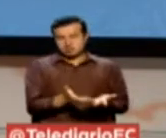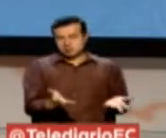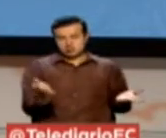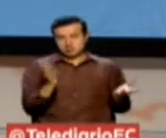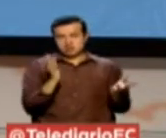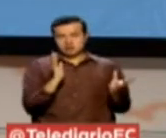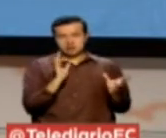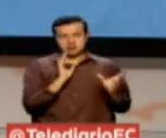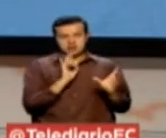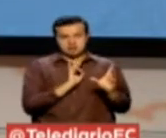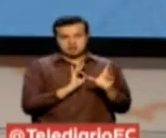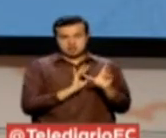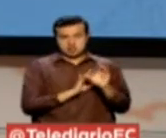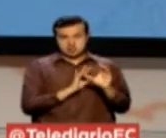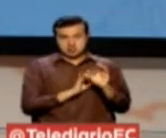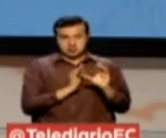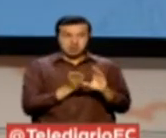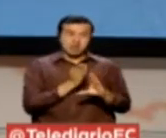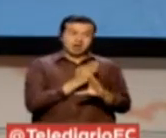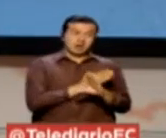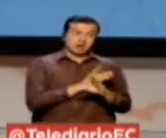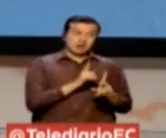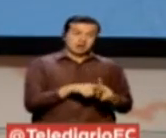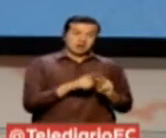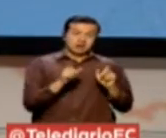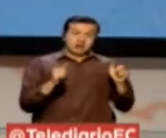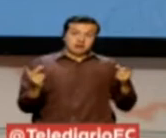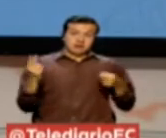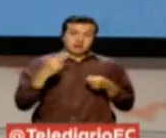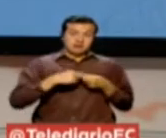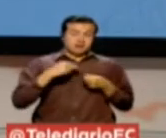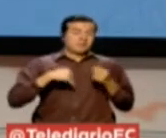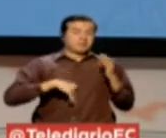la posición inicial de ese consejo,